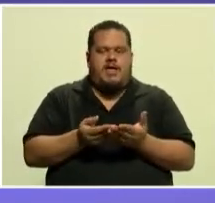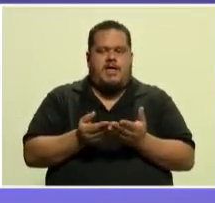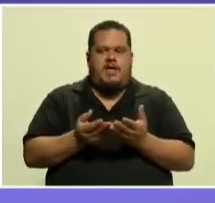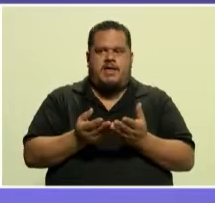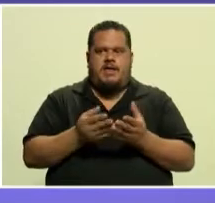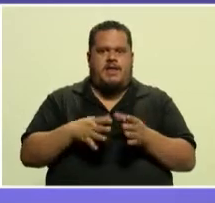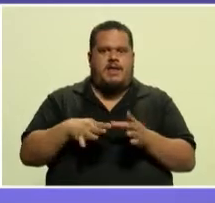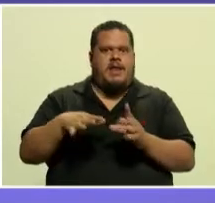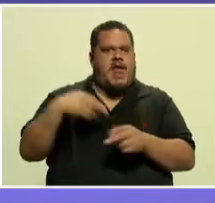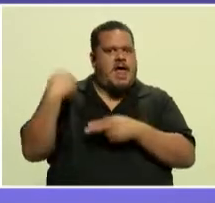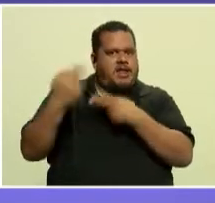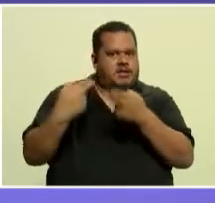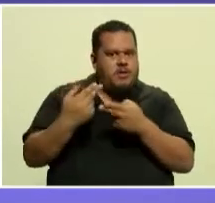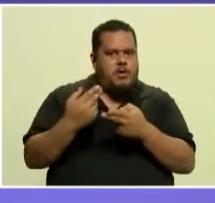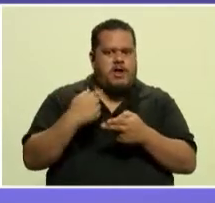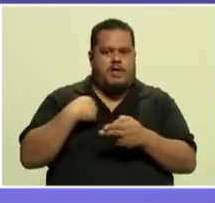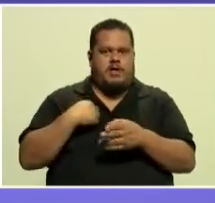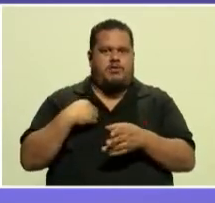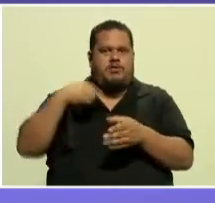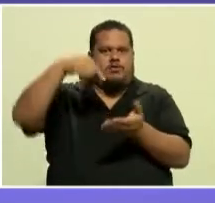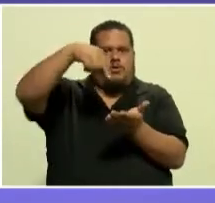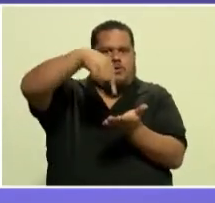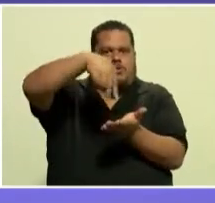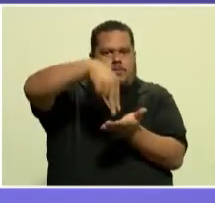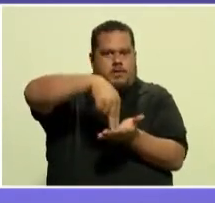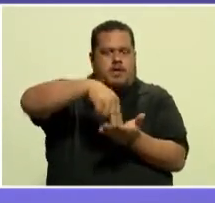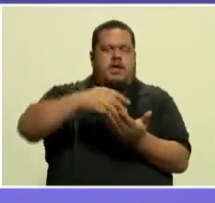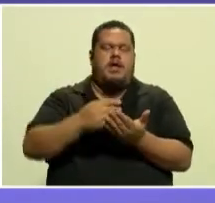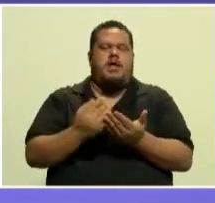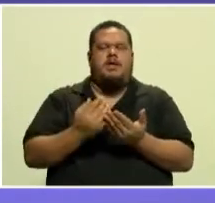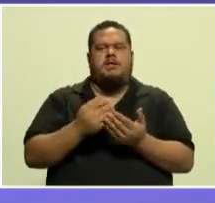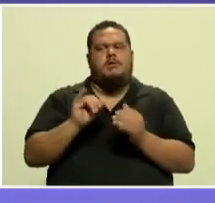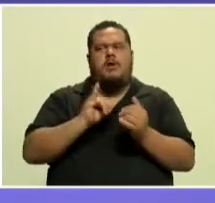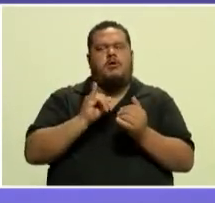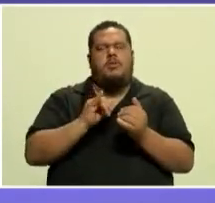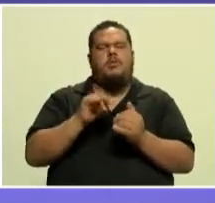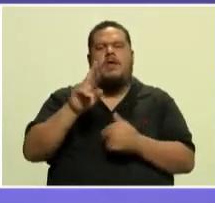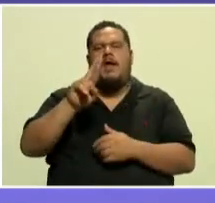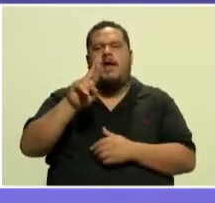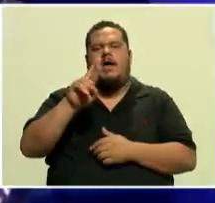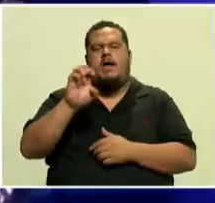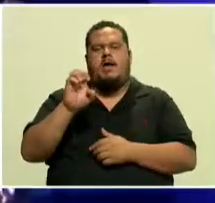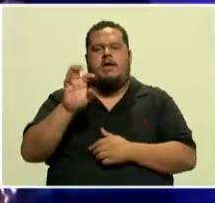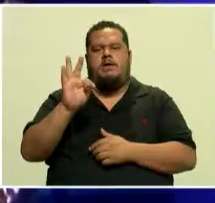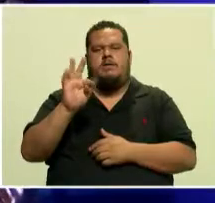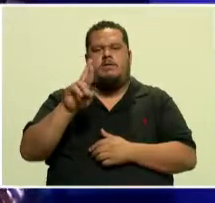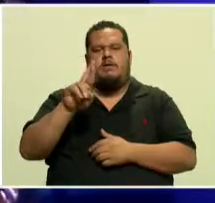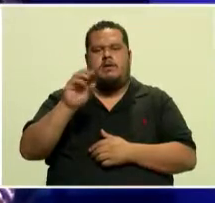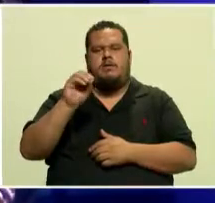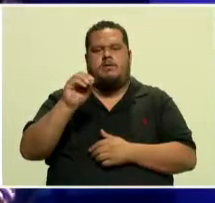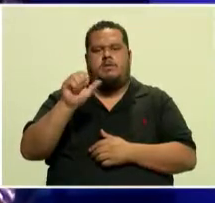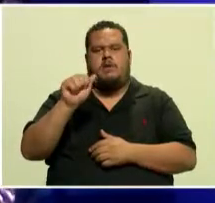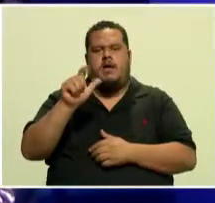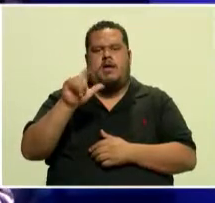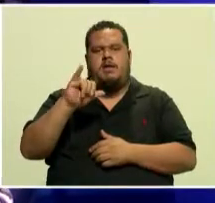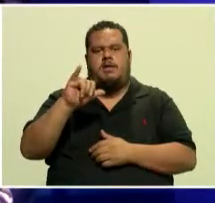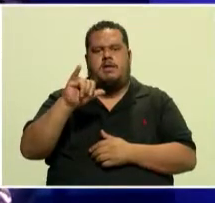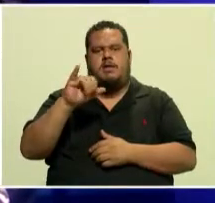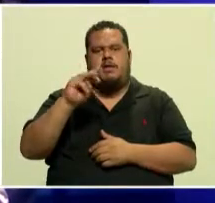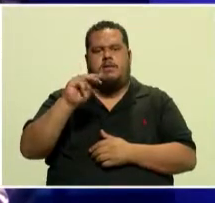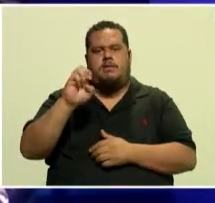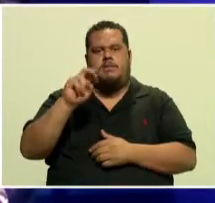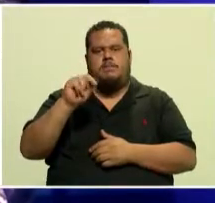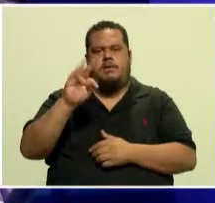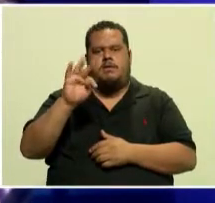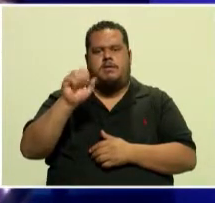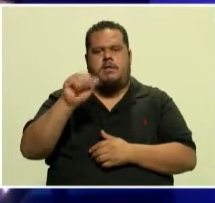insertos, siempre es una retroalimentación, ¿verdad? Nunca Totalmente. Es unilateral. No, y la